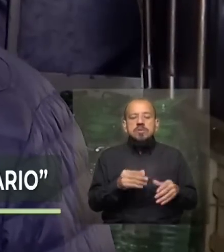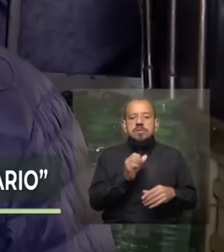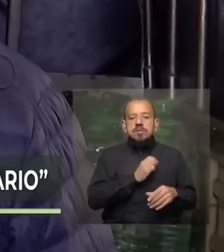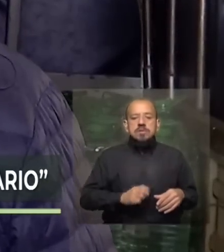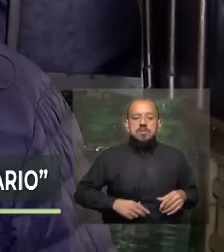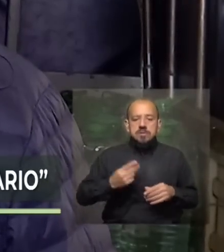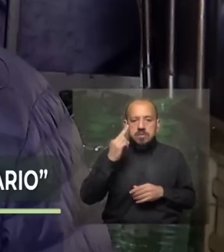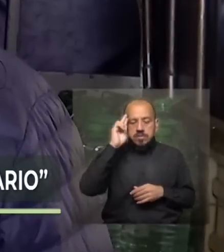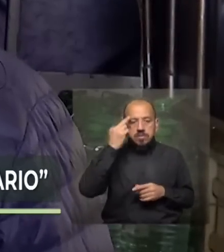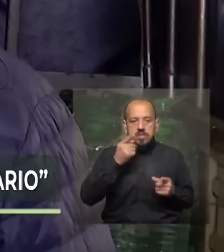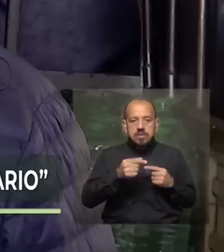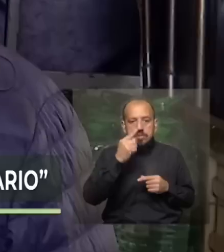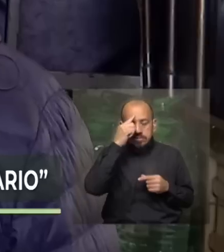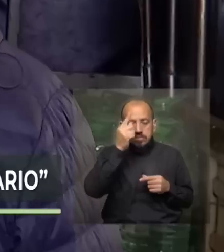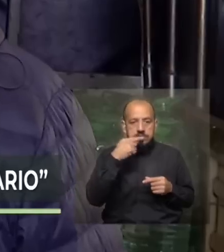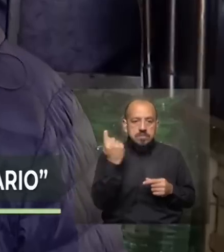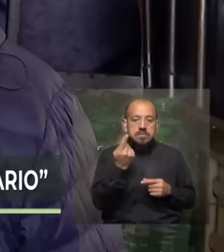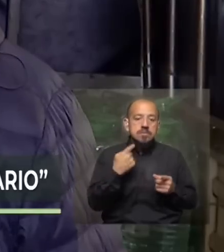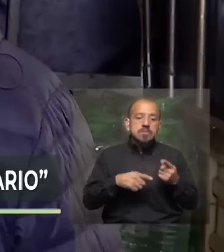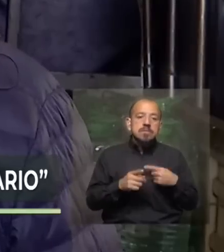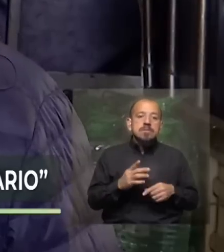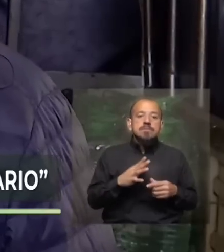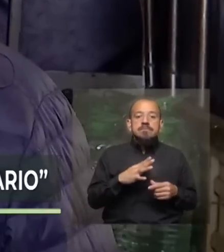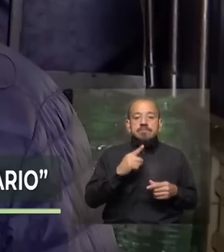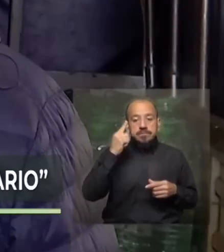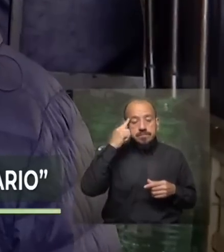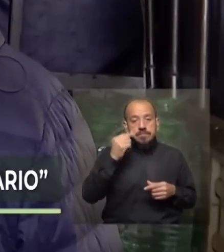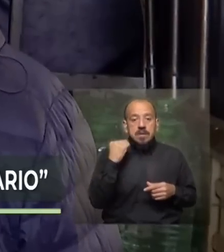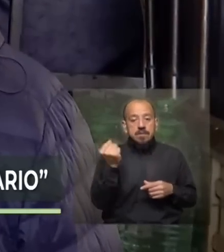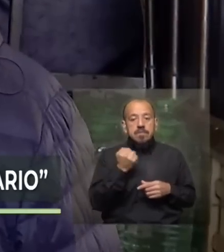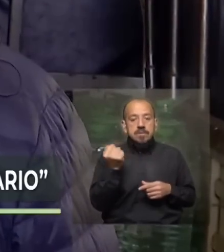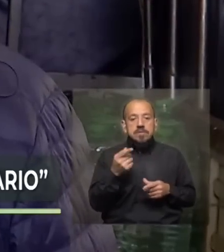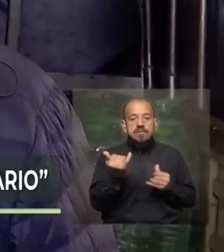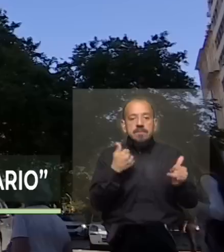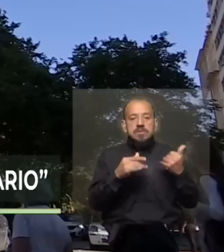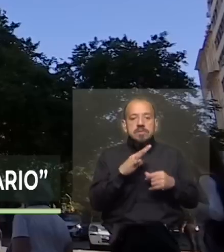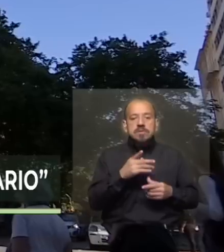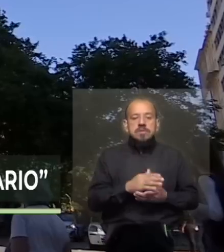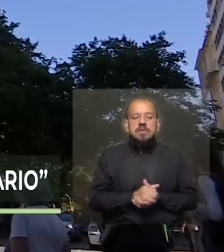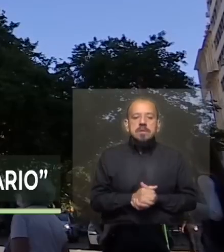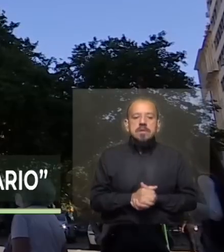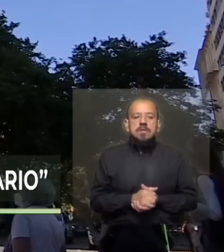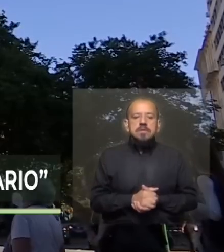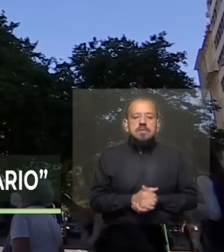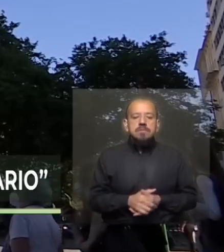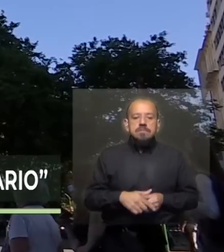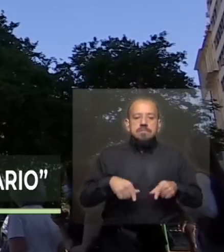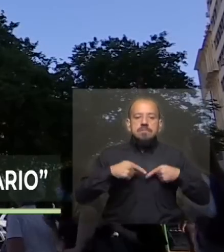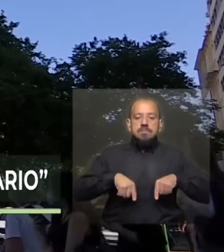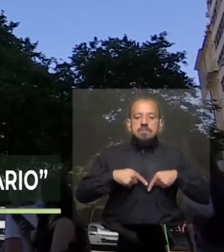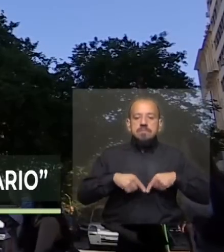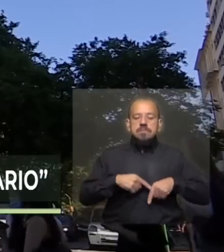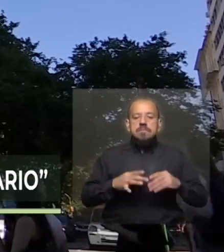uruguayo asumido está en el ámbito internacional también este y entendemos que es fundamental que esa información esté disponible la intendencia hace un relevamiento